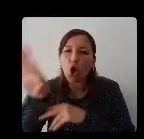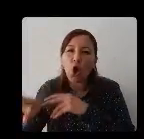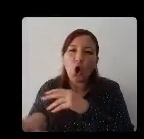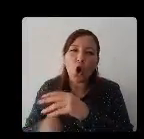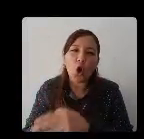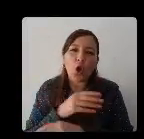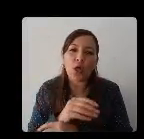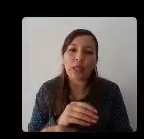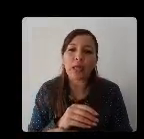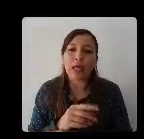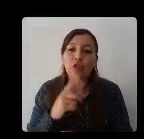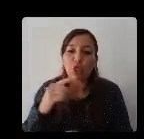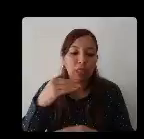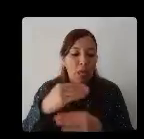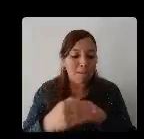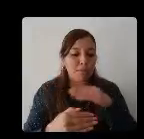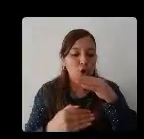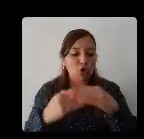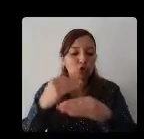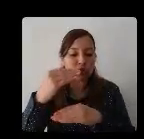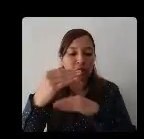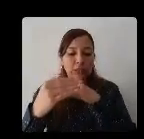pensamos hacer muchas actividades. Poco a poco